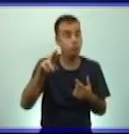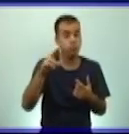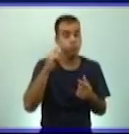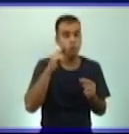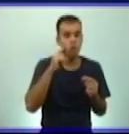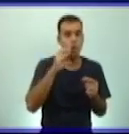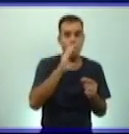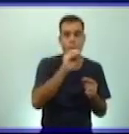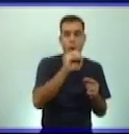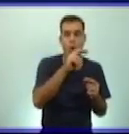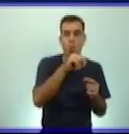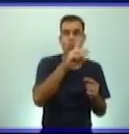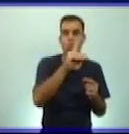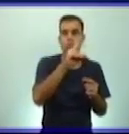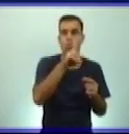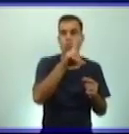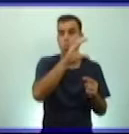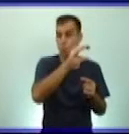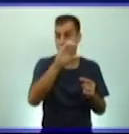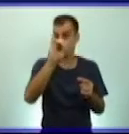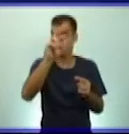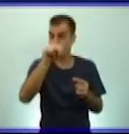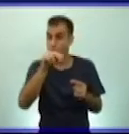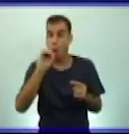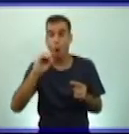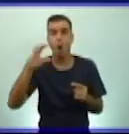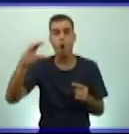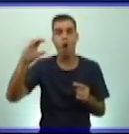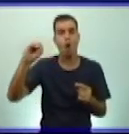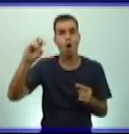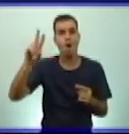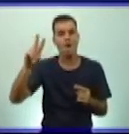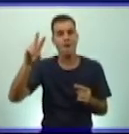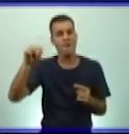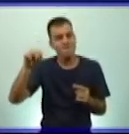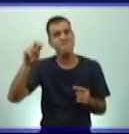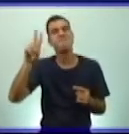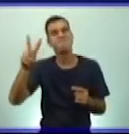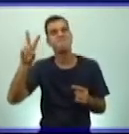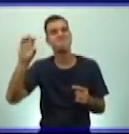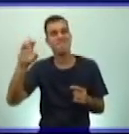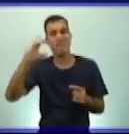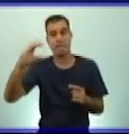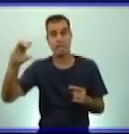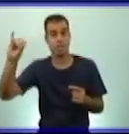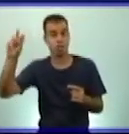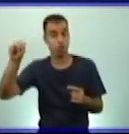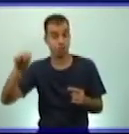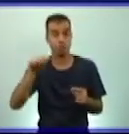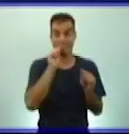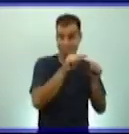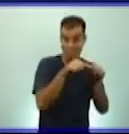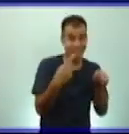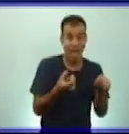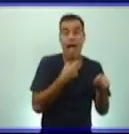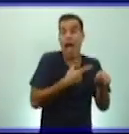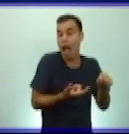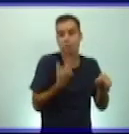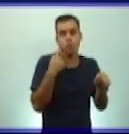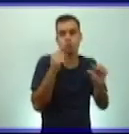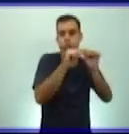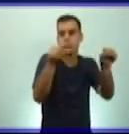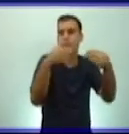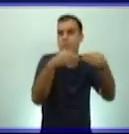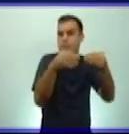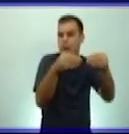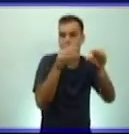o de convección. En este caso, de la conducción, podemos estar poniendo un ejemplo de una varilla de metal